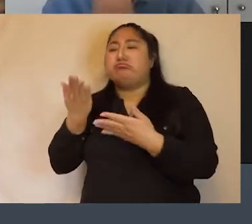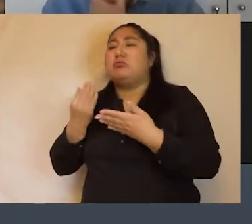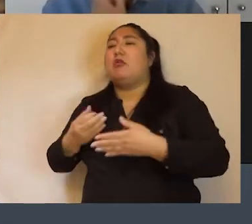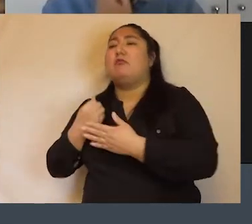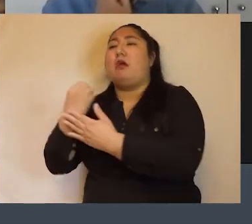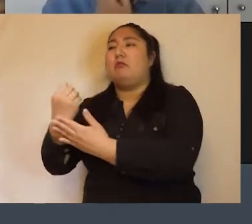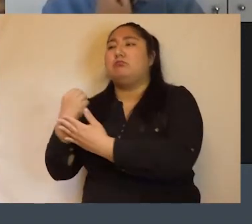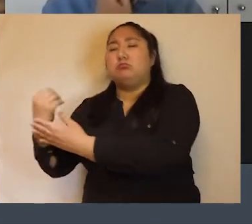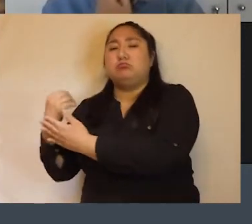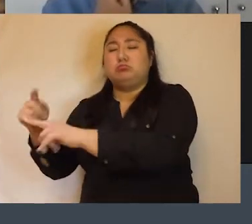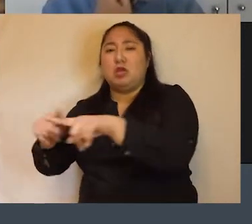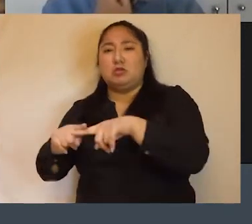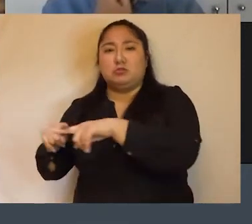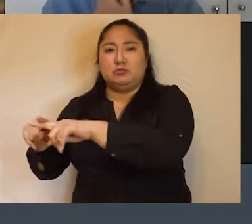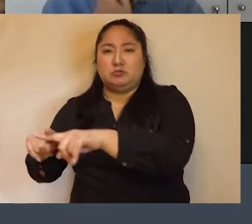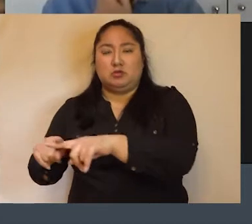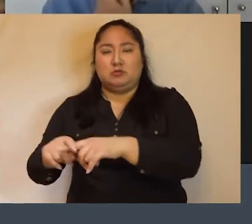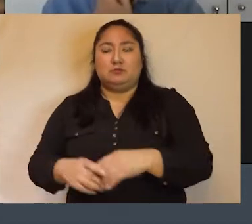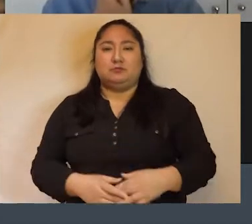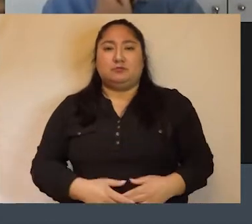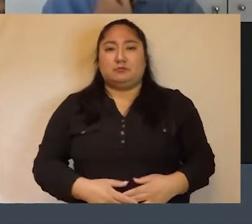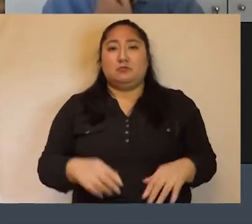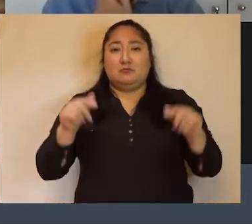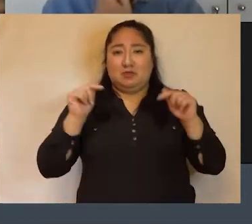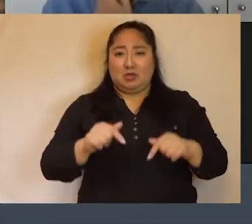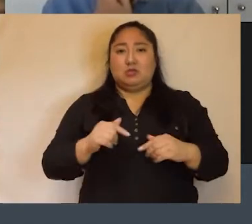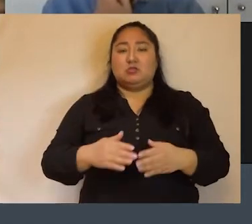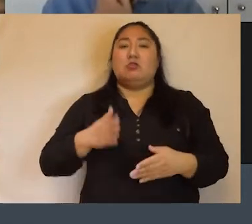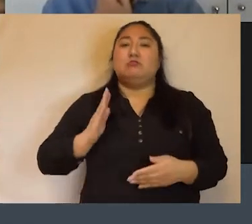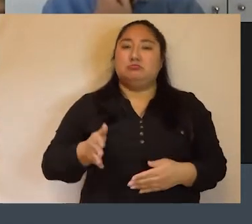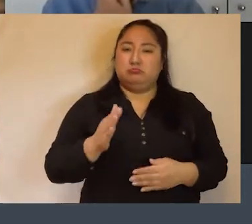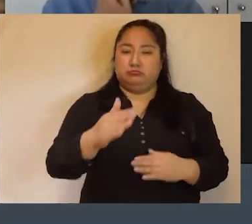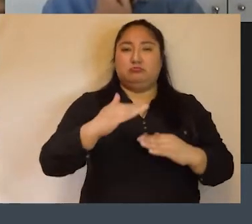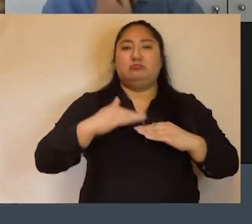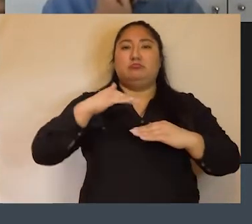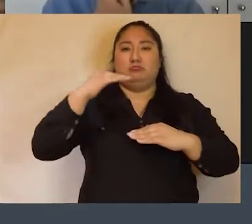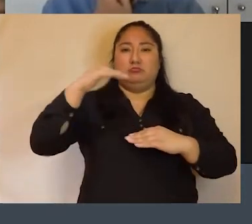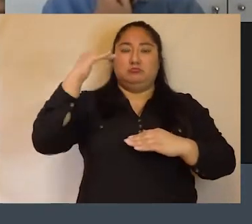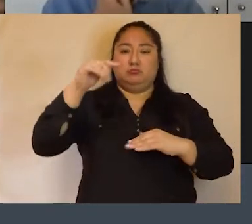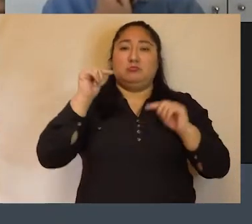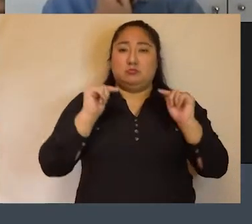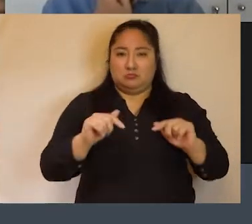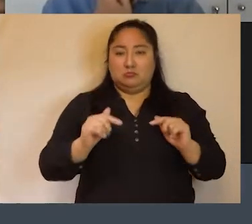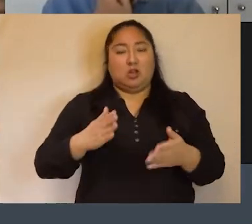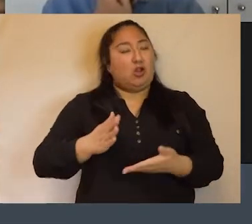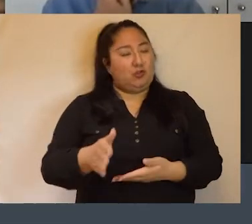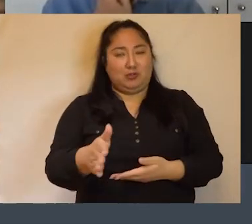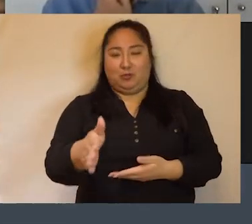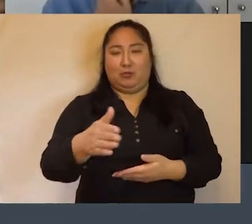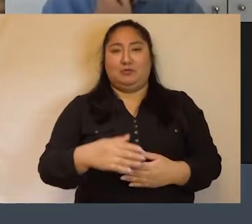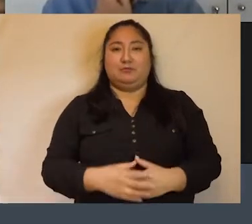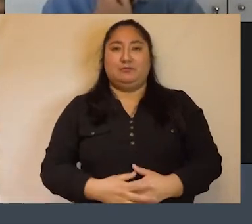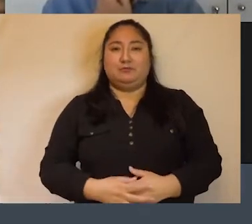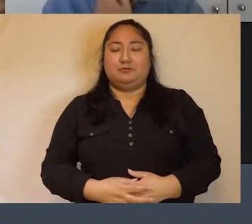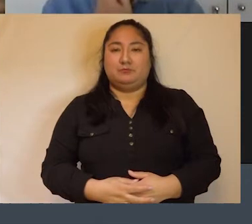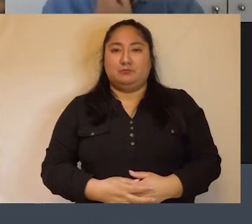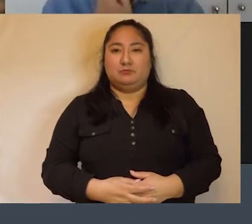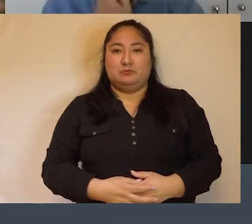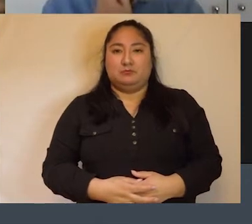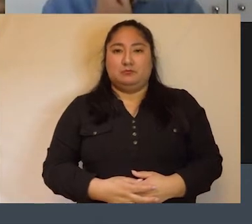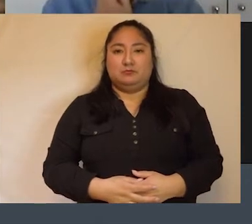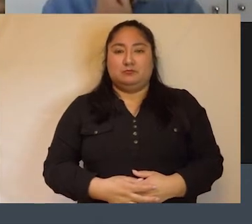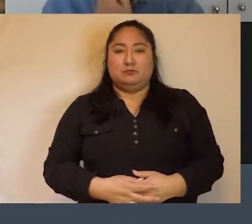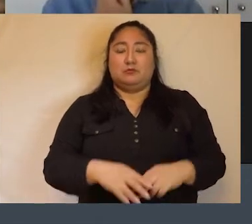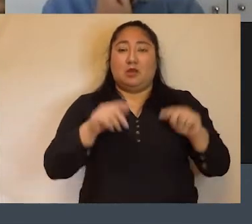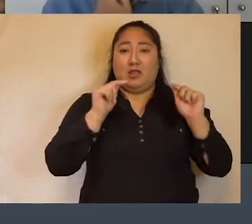en pensiones solidarias y en aportes previsionales solidarios. Y eso va a seguir creciendo, ¿sí? Eso indudablemente va a tener